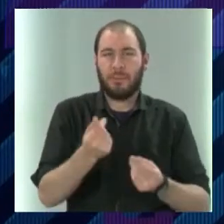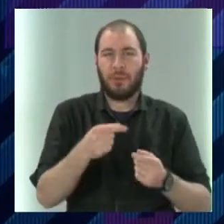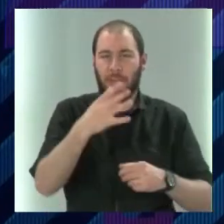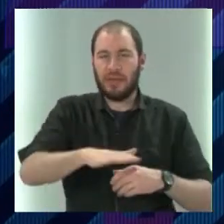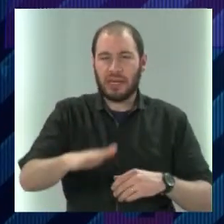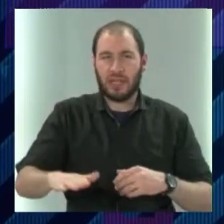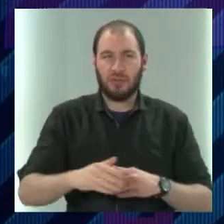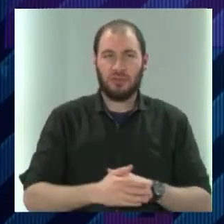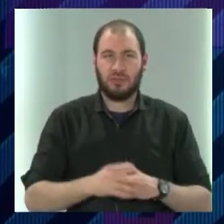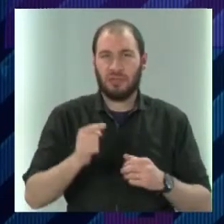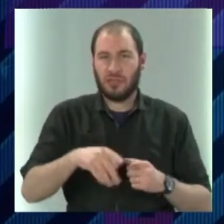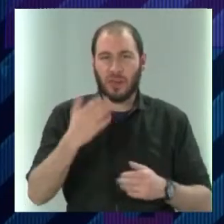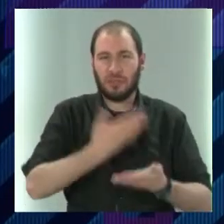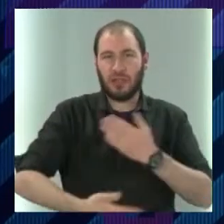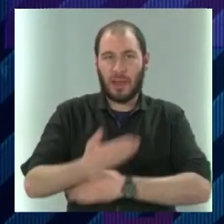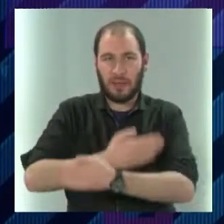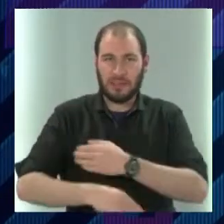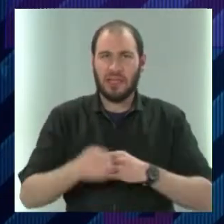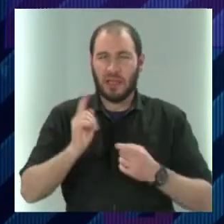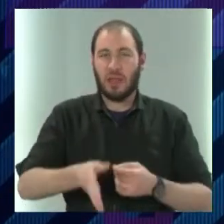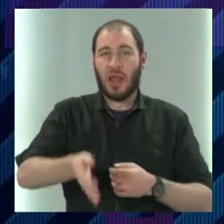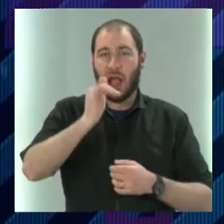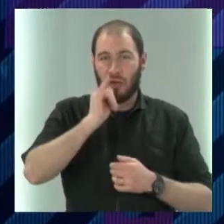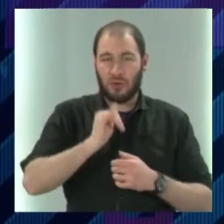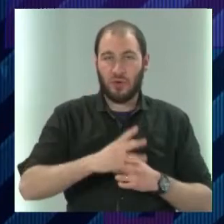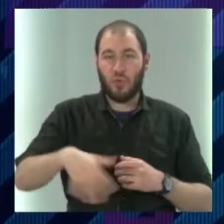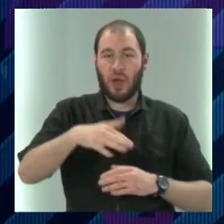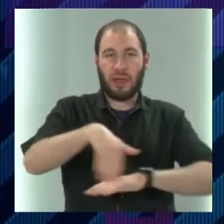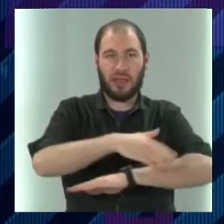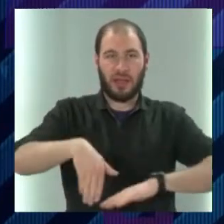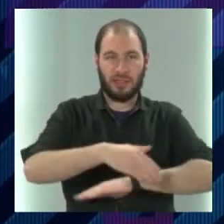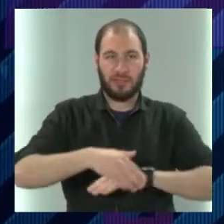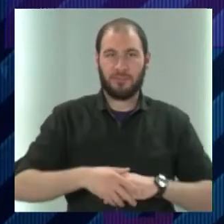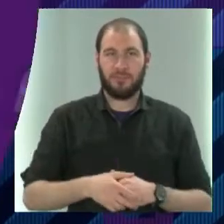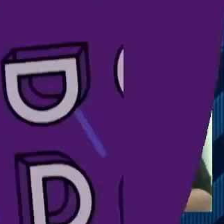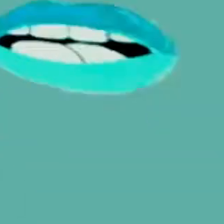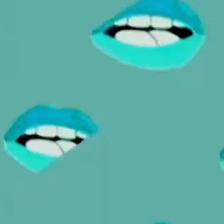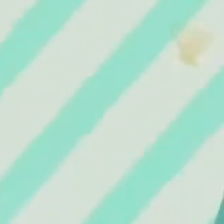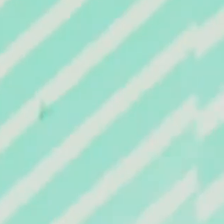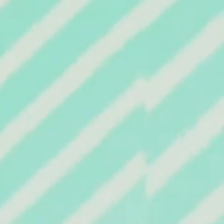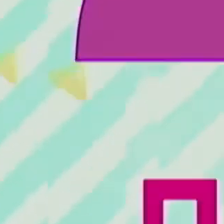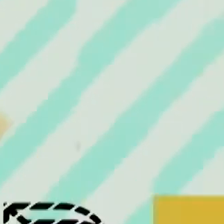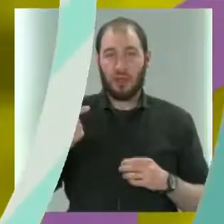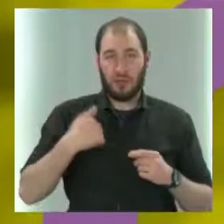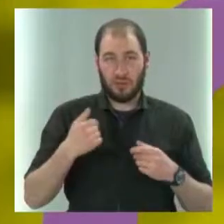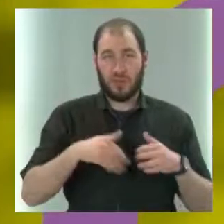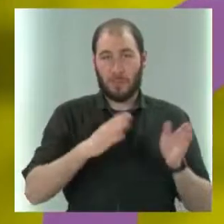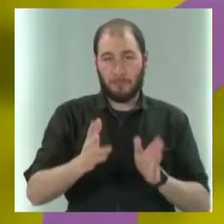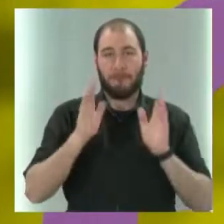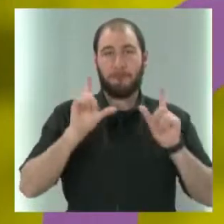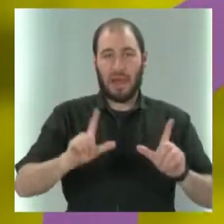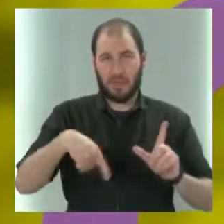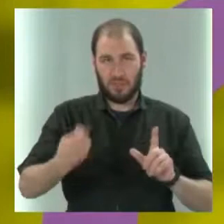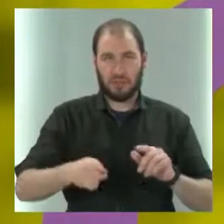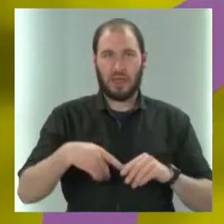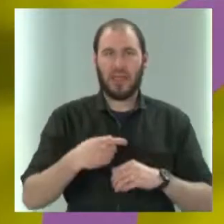menores e incapaces y consumir bebidas alcohólicas en la vía pública. Lo dejo acá, ya vamos a la próxima placa.